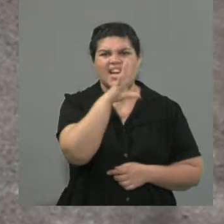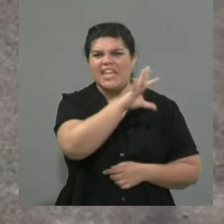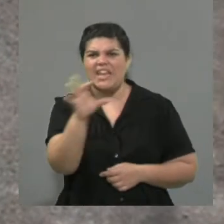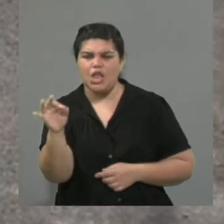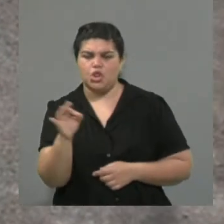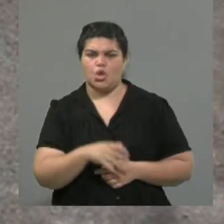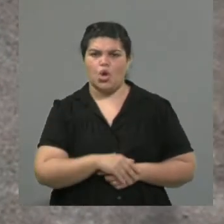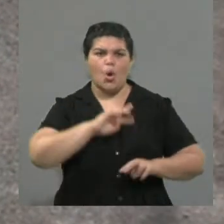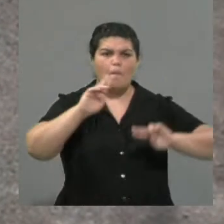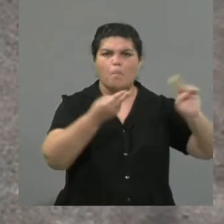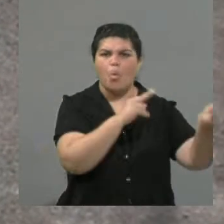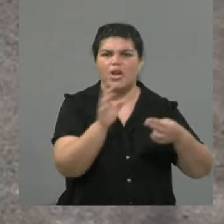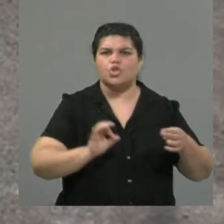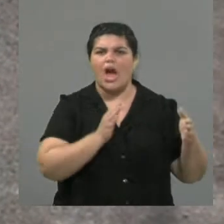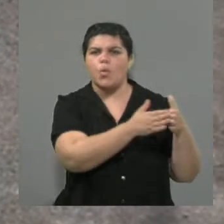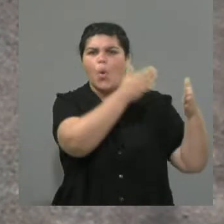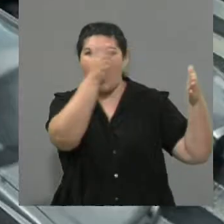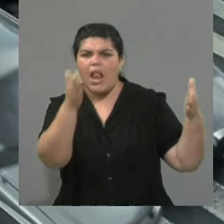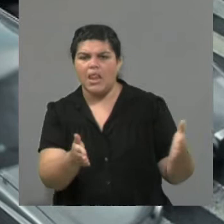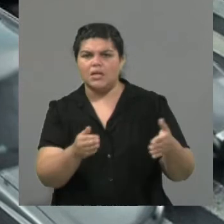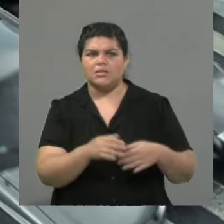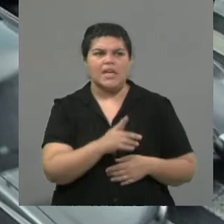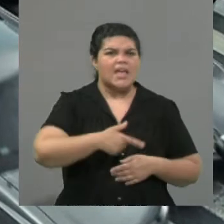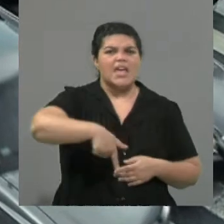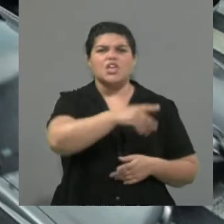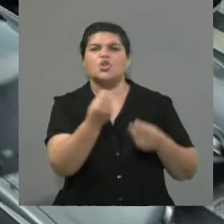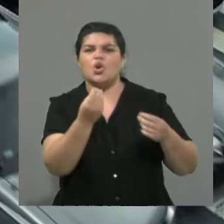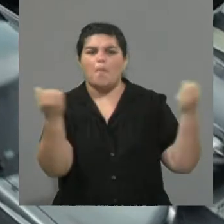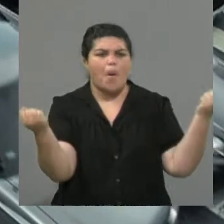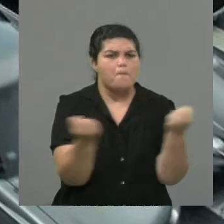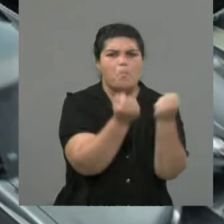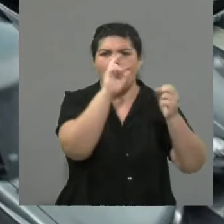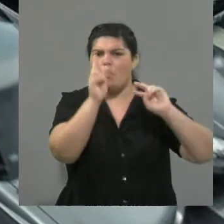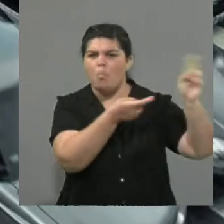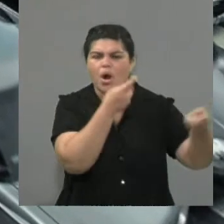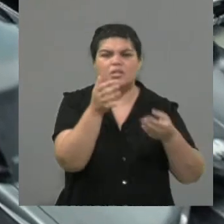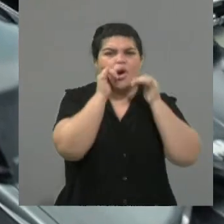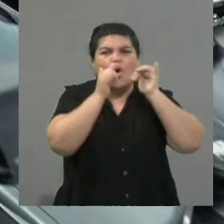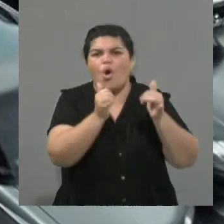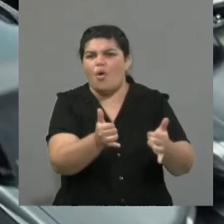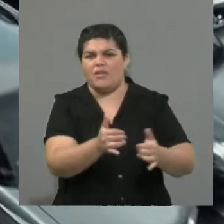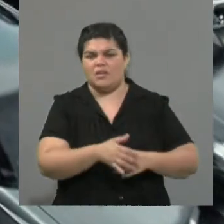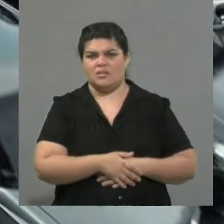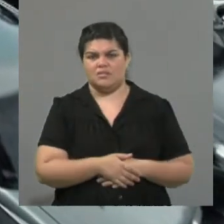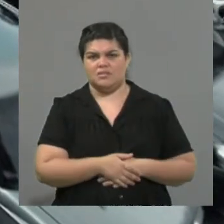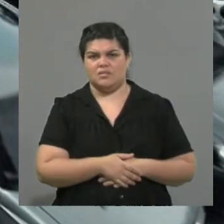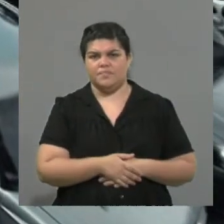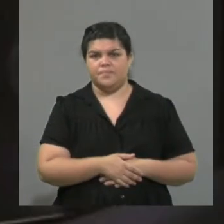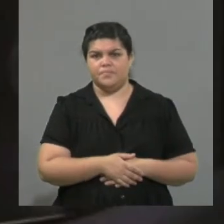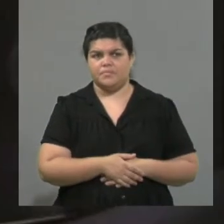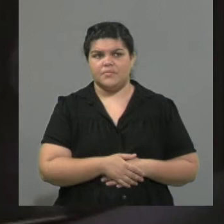mayoría jóvenes, en su mayoría el primera causa de muerte entre los 5 años y